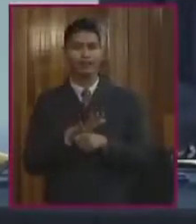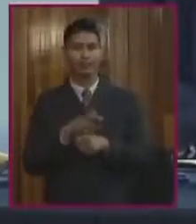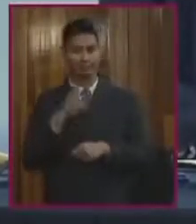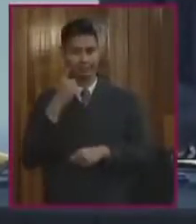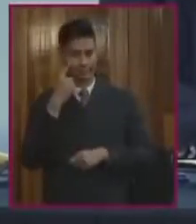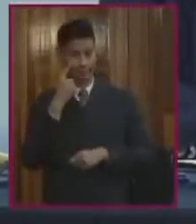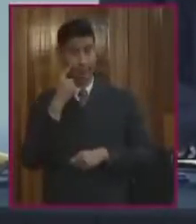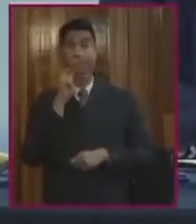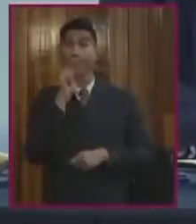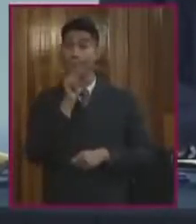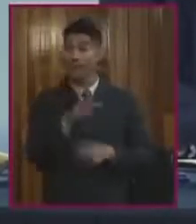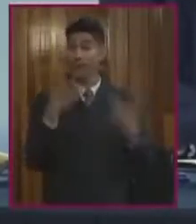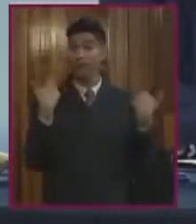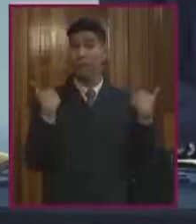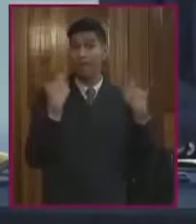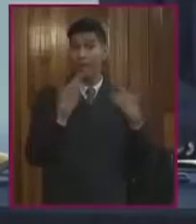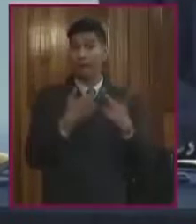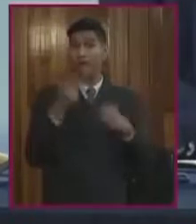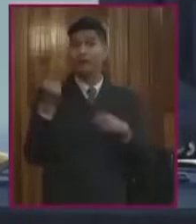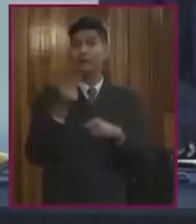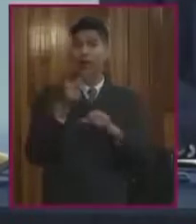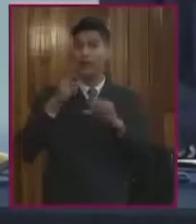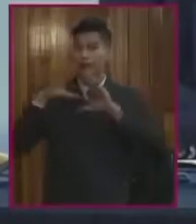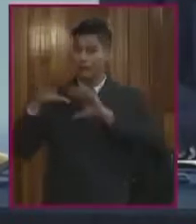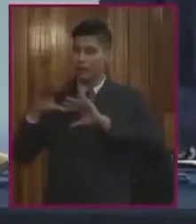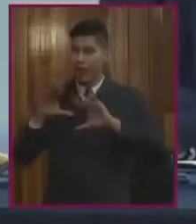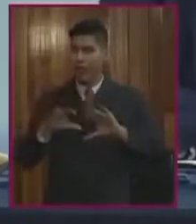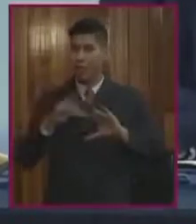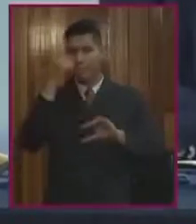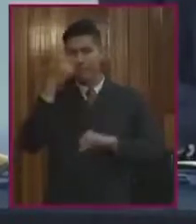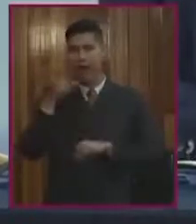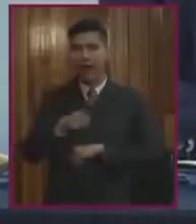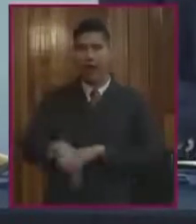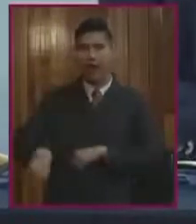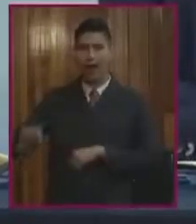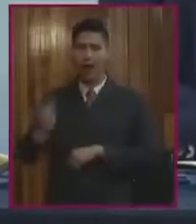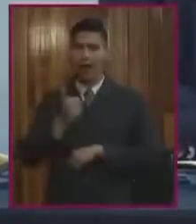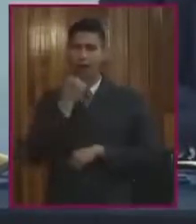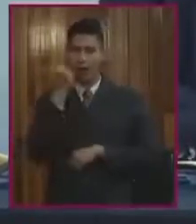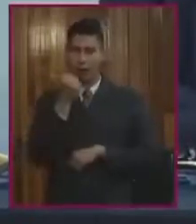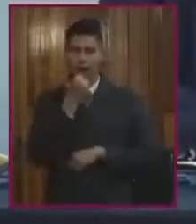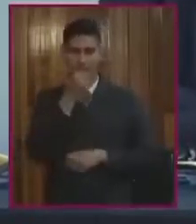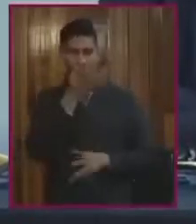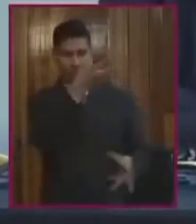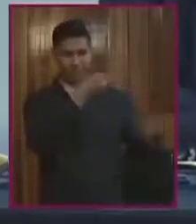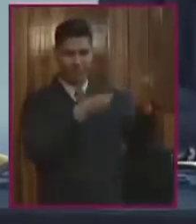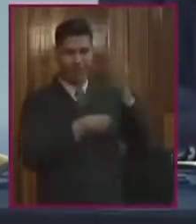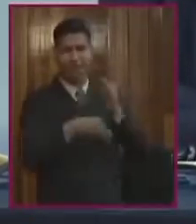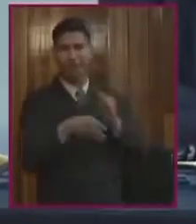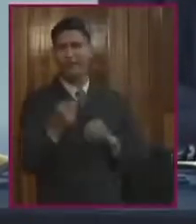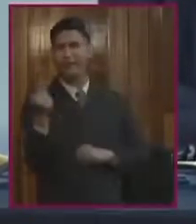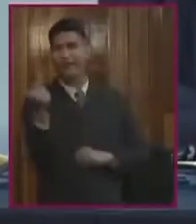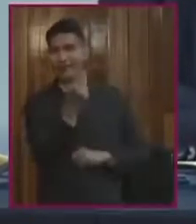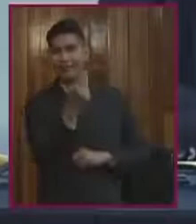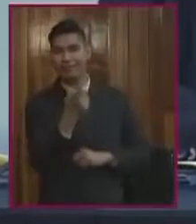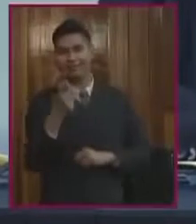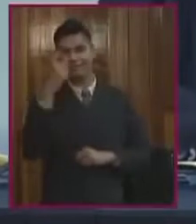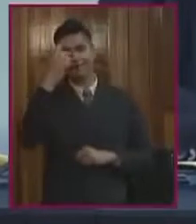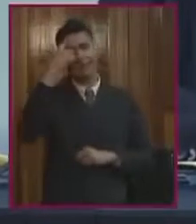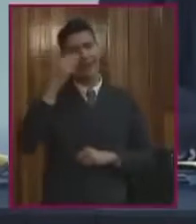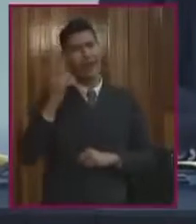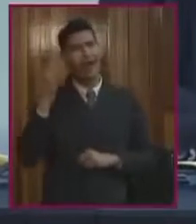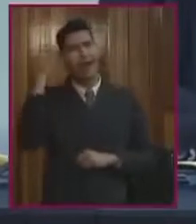¿Y cómo los docentes pueden enseñar esas capacidades? Creo que hay que hacer una reflexión en nuestra práctica docente de cómo